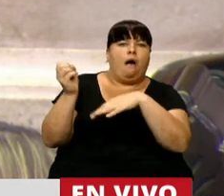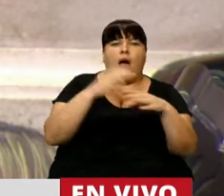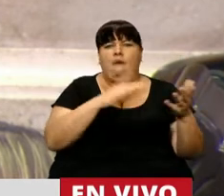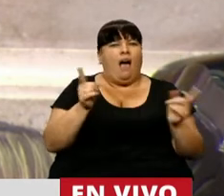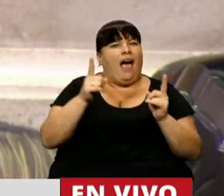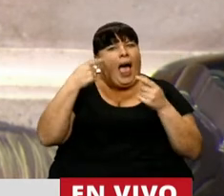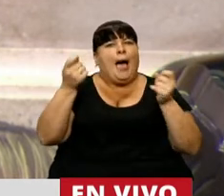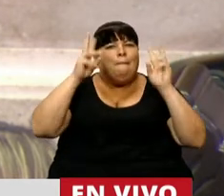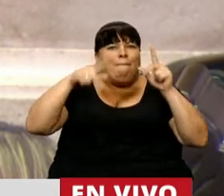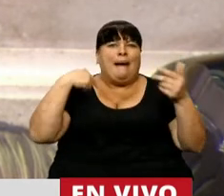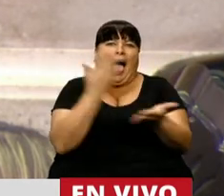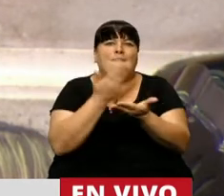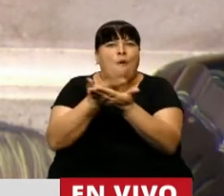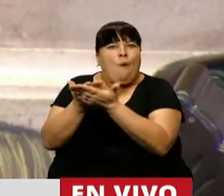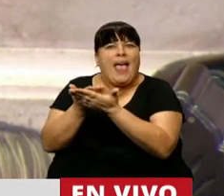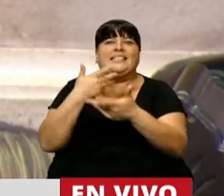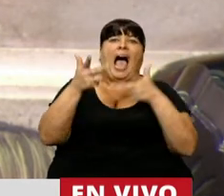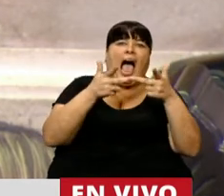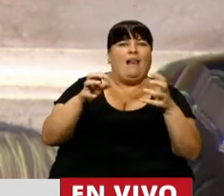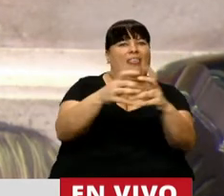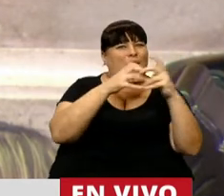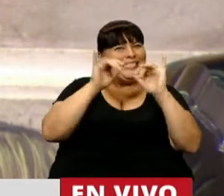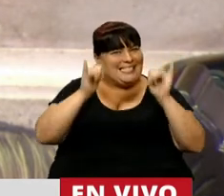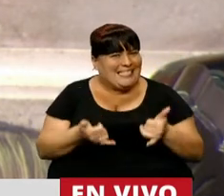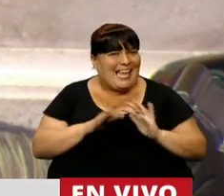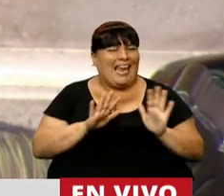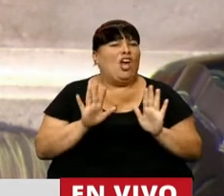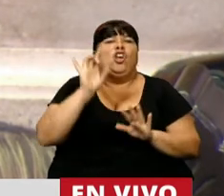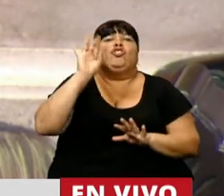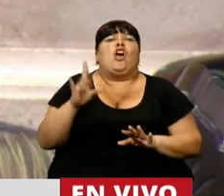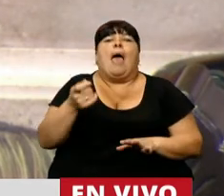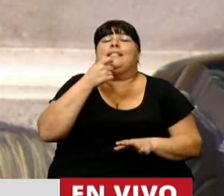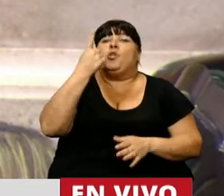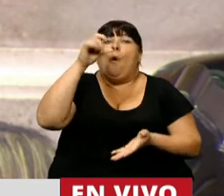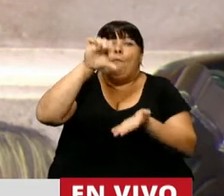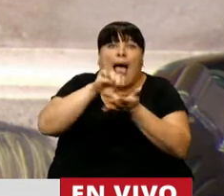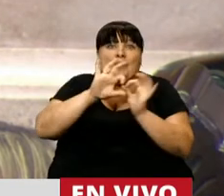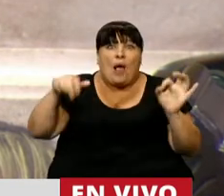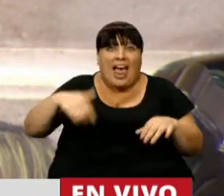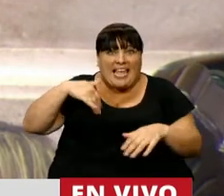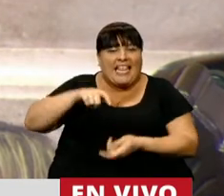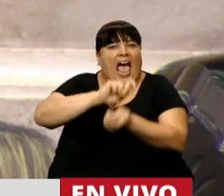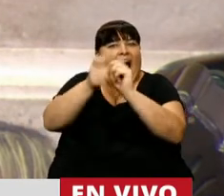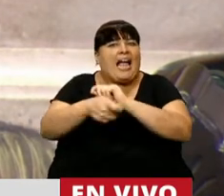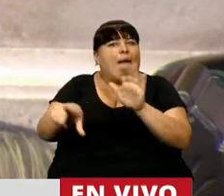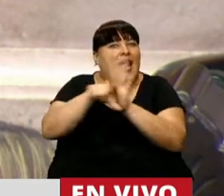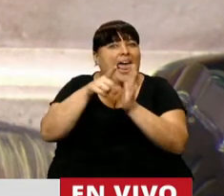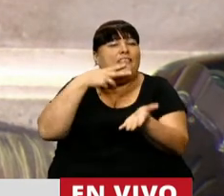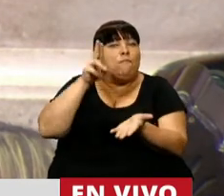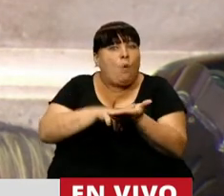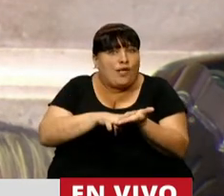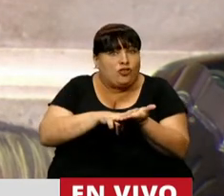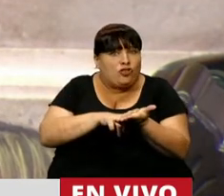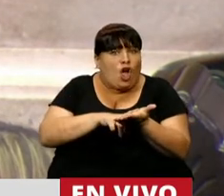sino tirarnos ideas, hablarlas y debatirlas. Solamente un país que haga, como el nuestro, una reforma